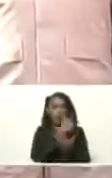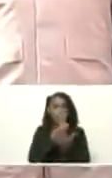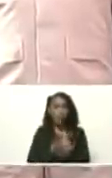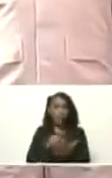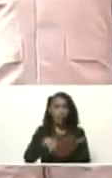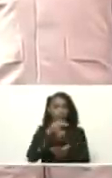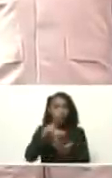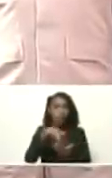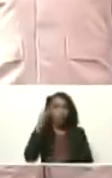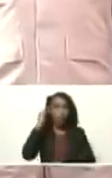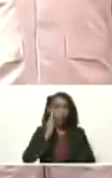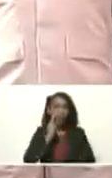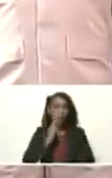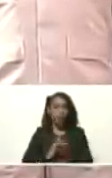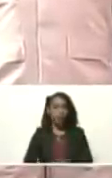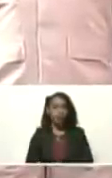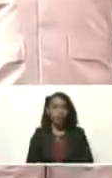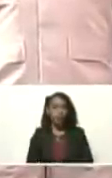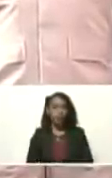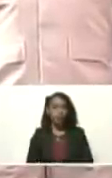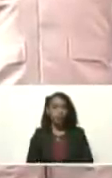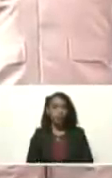Nacional Bolivariana.